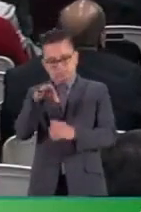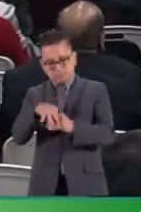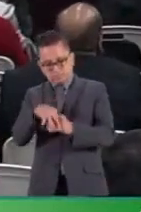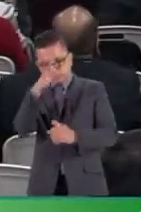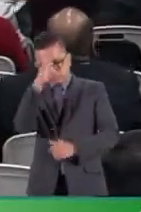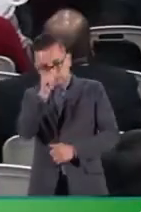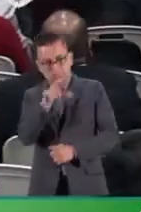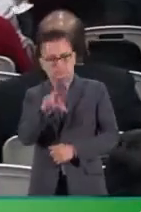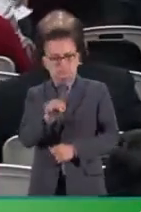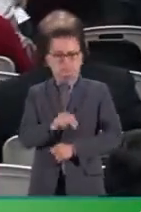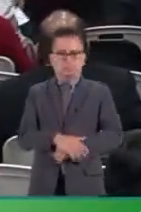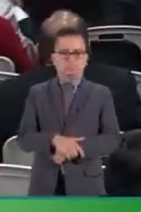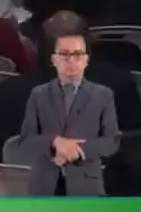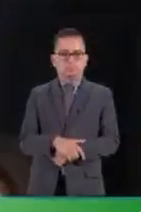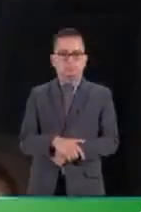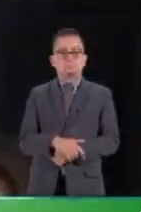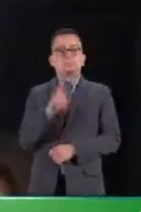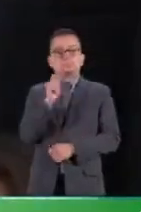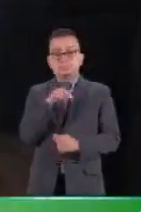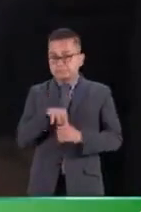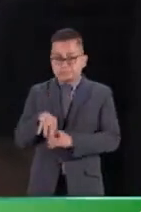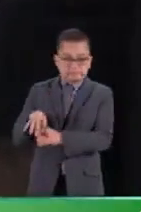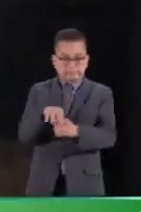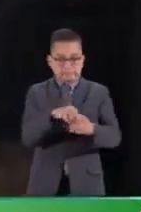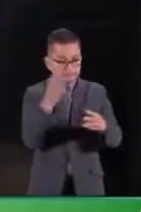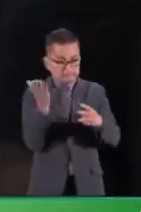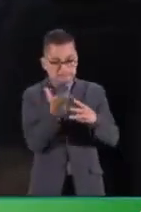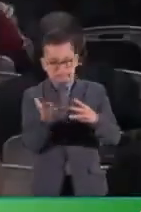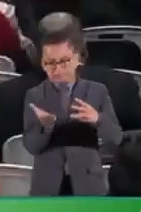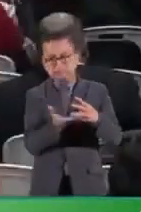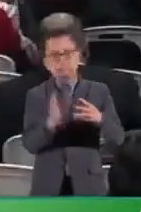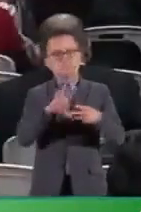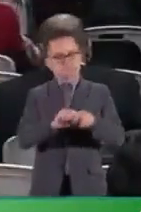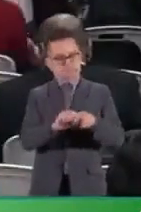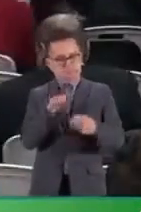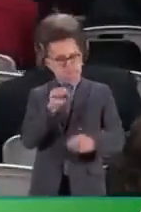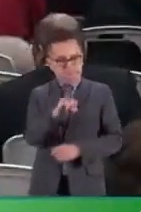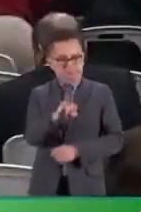en contra. Es mayoría calificada.